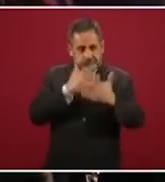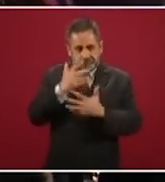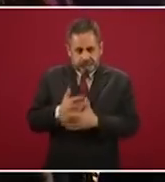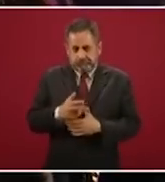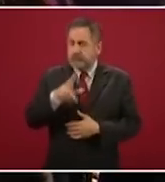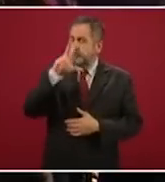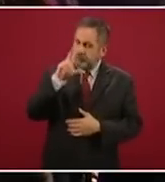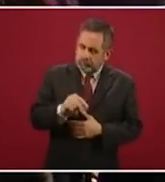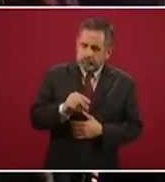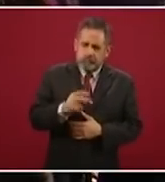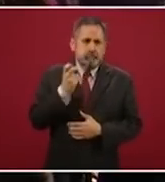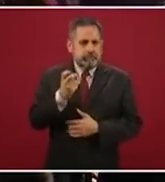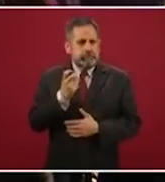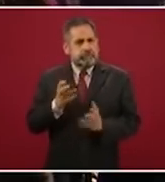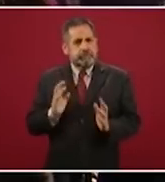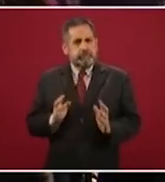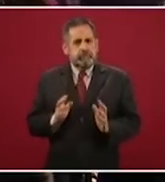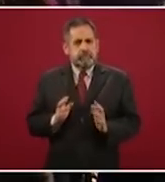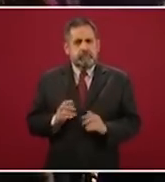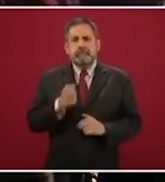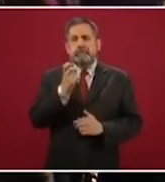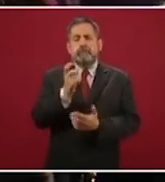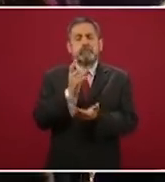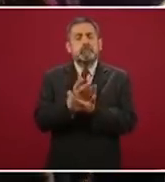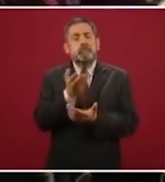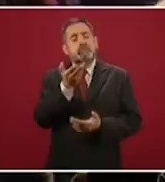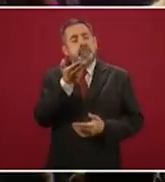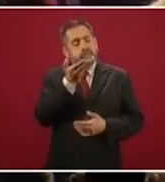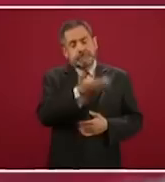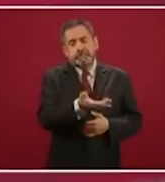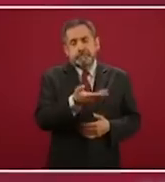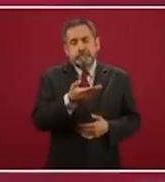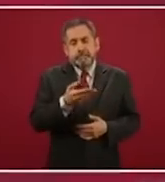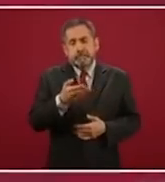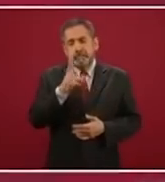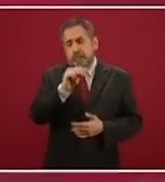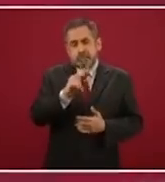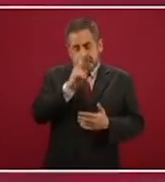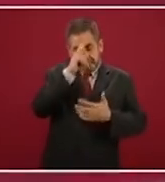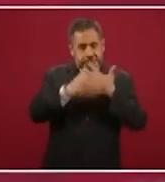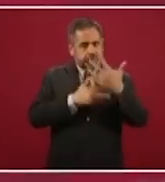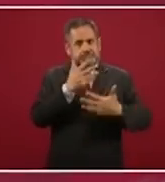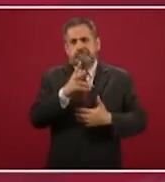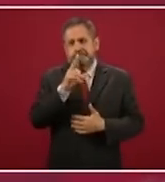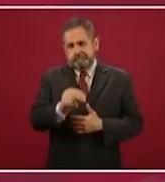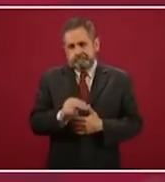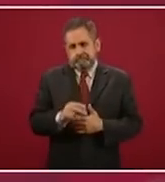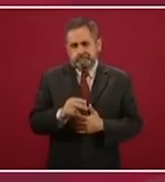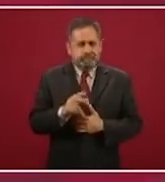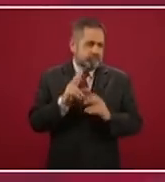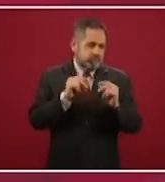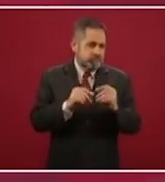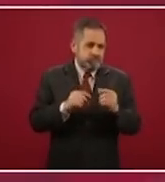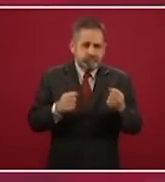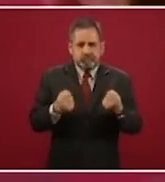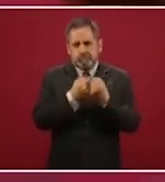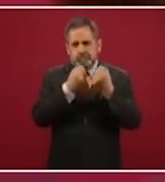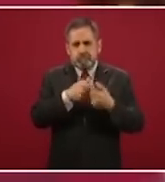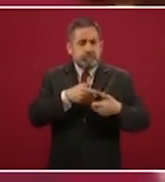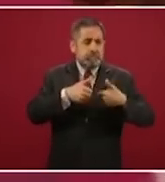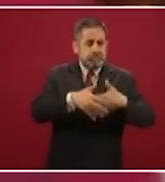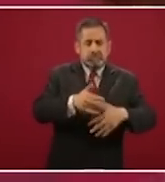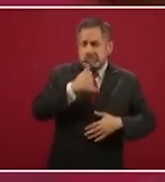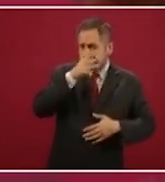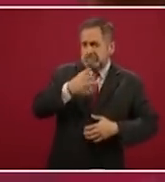Entonces, eso es lo único que pedimos, que que no haya violencia.